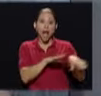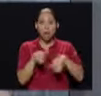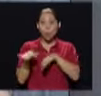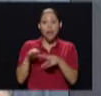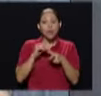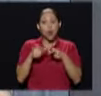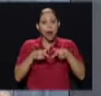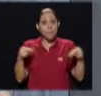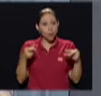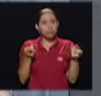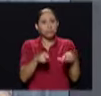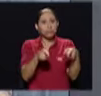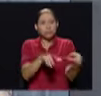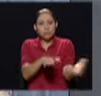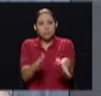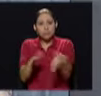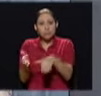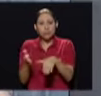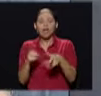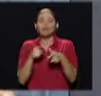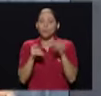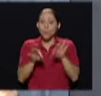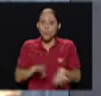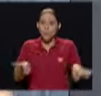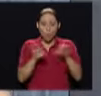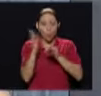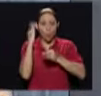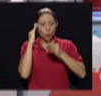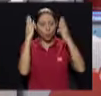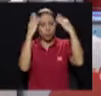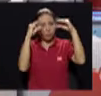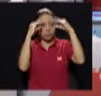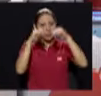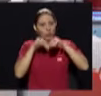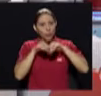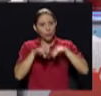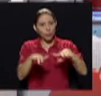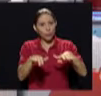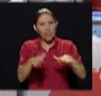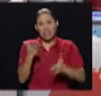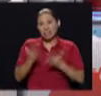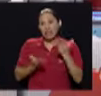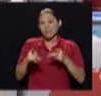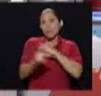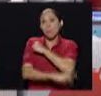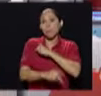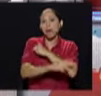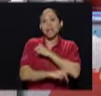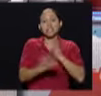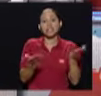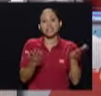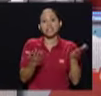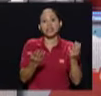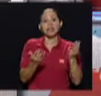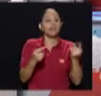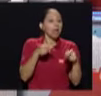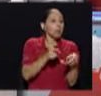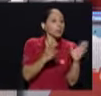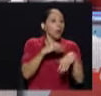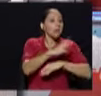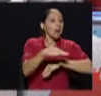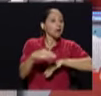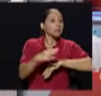es algo que toda la gente debería tener una preparación, porque también alguien de un país que ni siquiera tiene costa se va de turista a otro